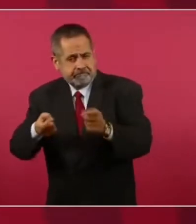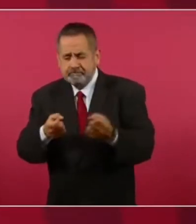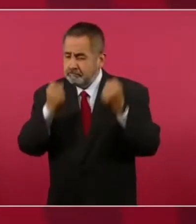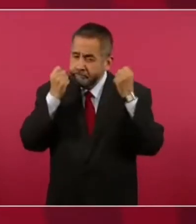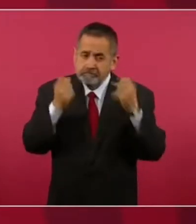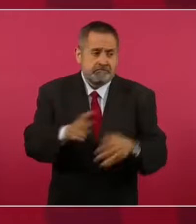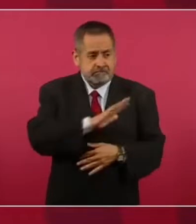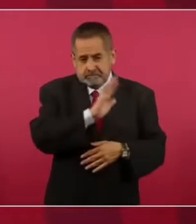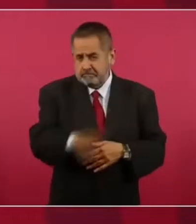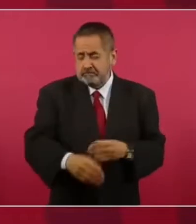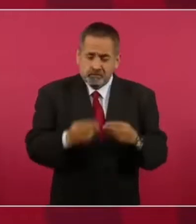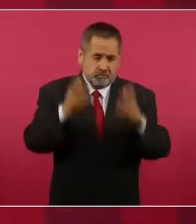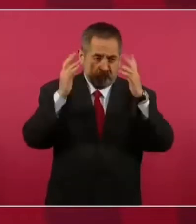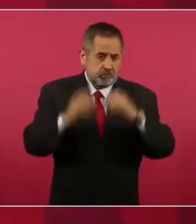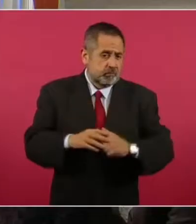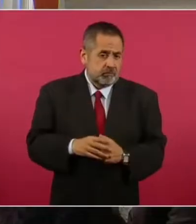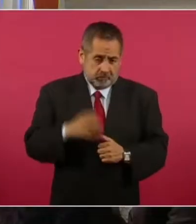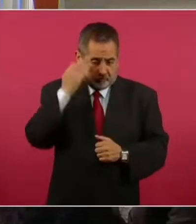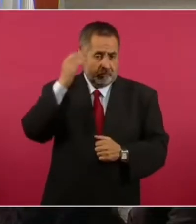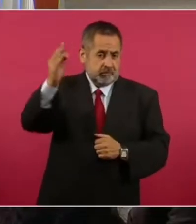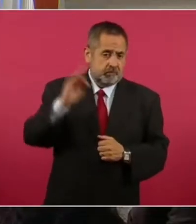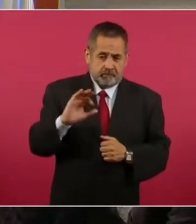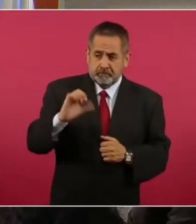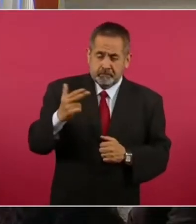porque se olvida.